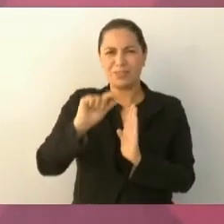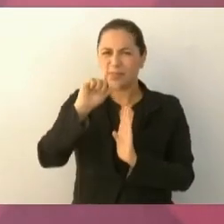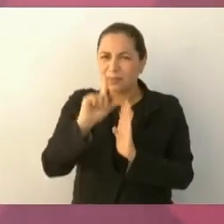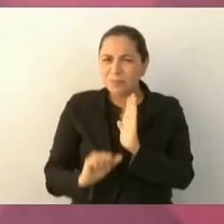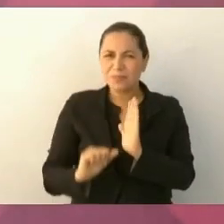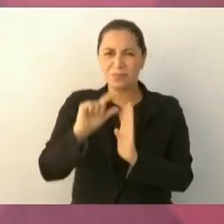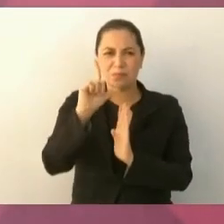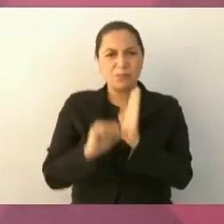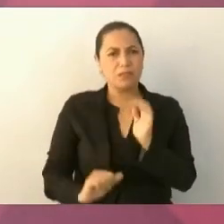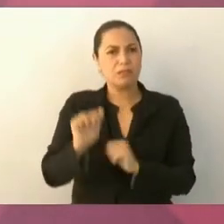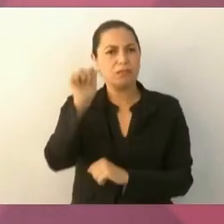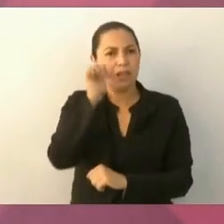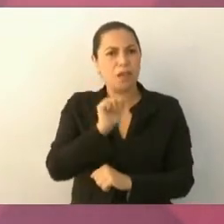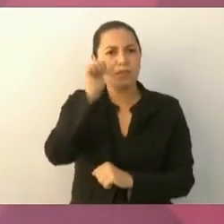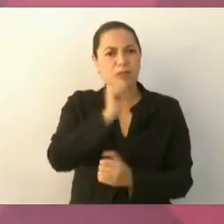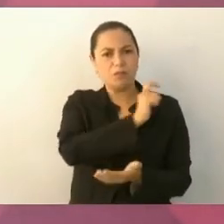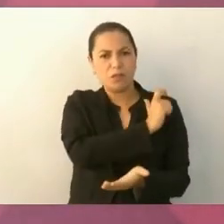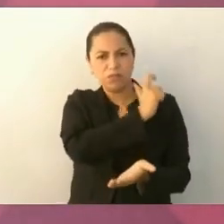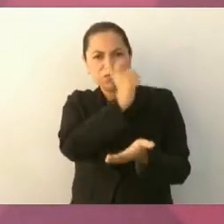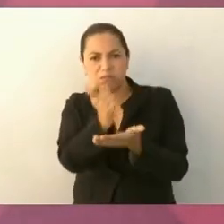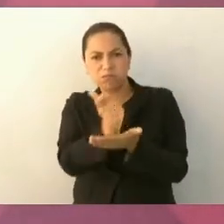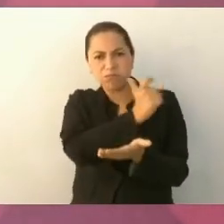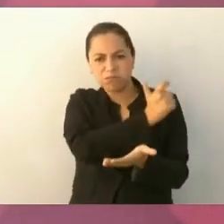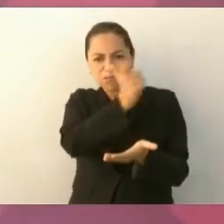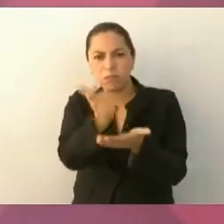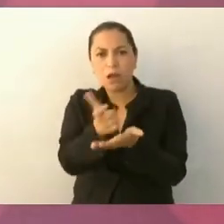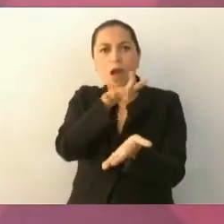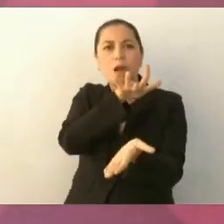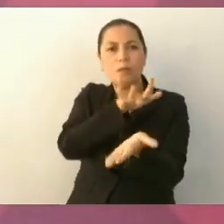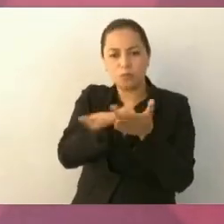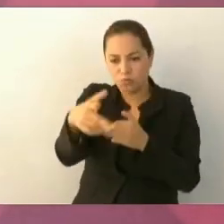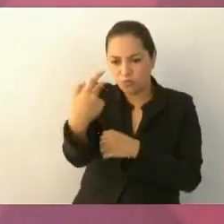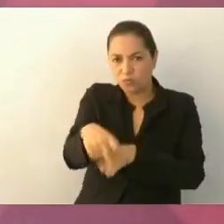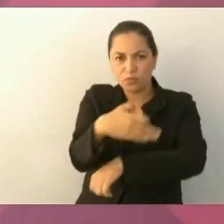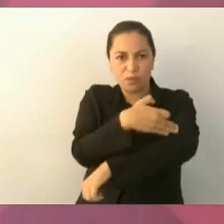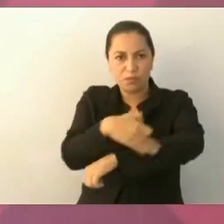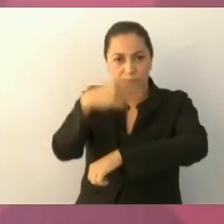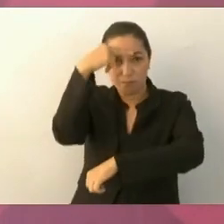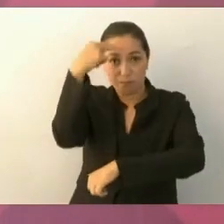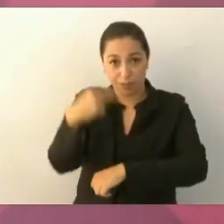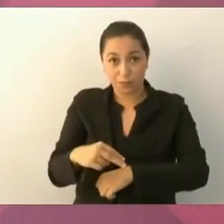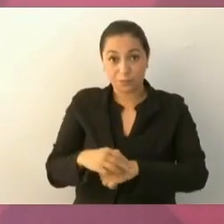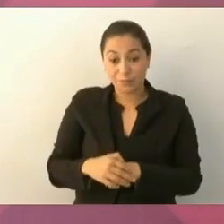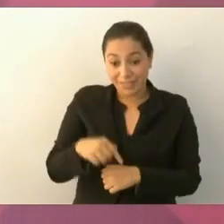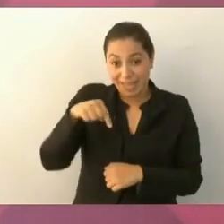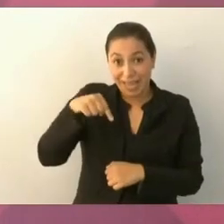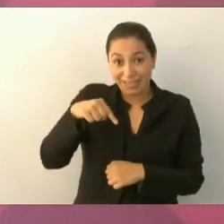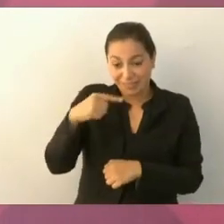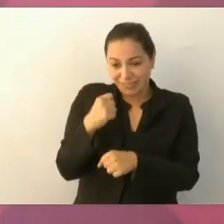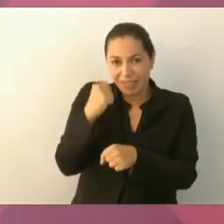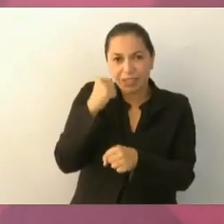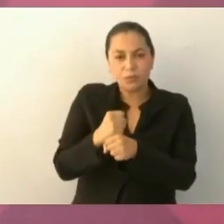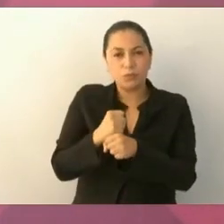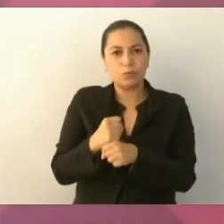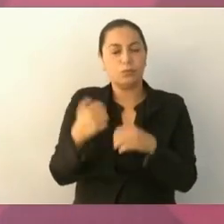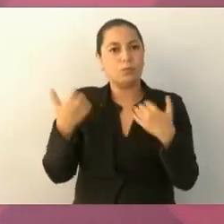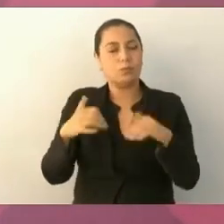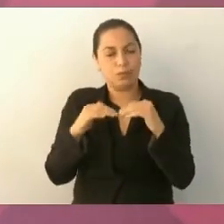están enviando apoyos a sus familiares. Este año, récord vamos a llegar